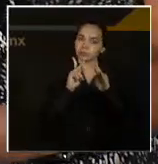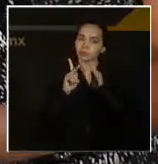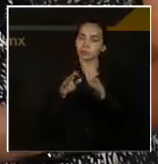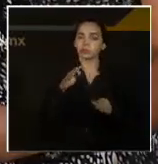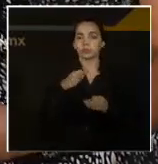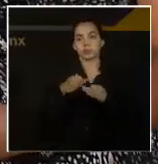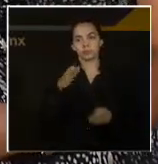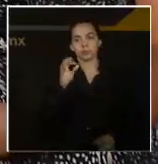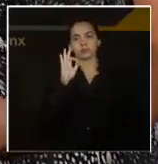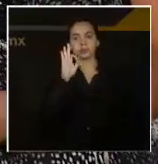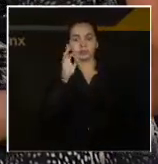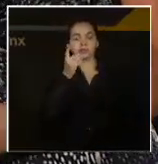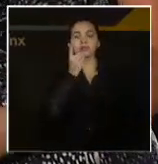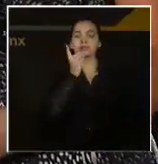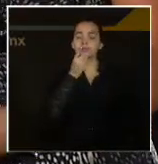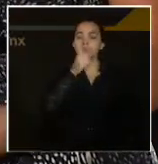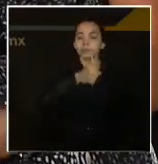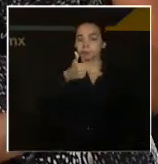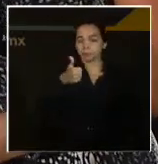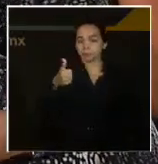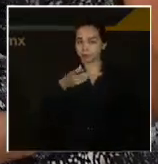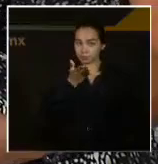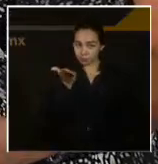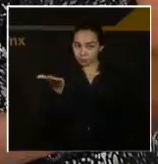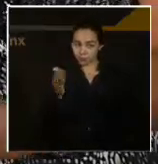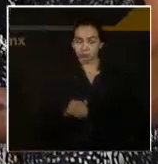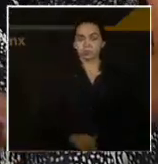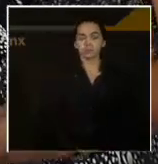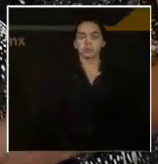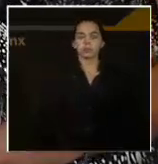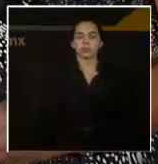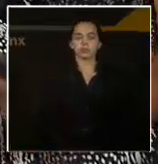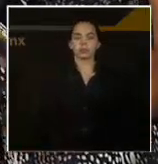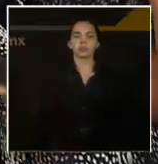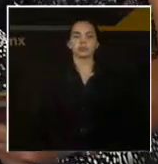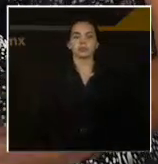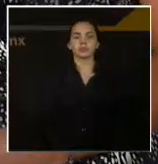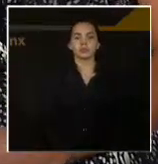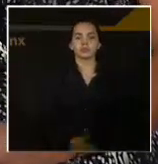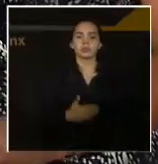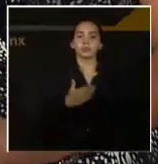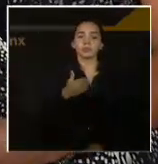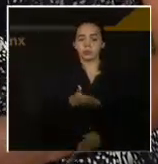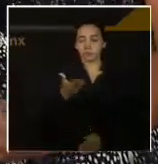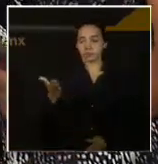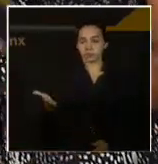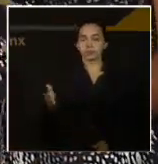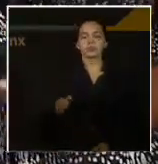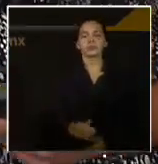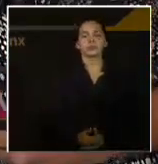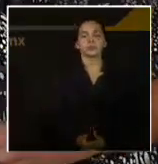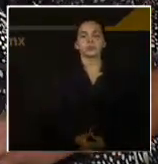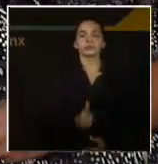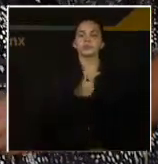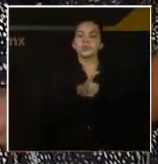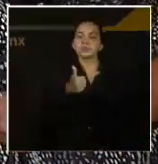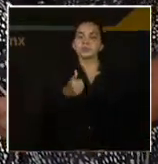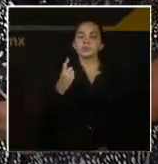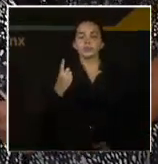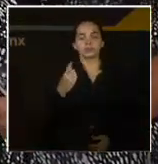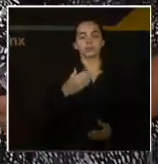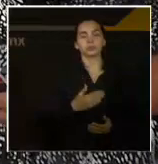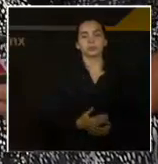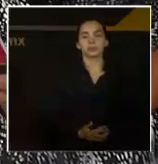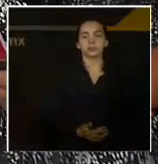tiempo máximo de 3 minutos para cada uno de los candidatos. Así es que, bueno, ahora solicitamos que cada uno de los